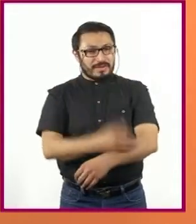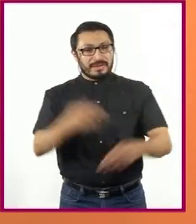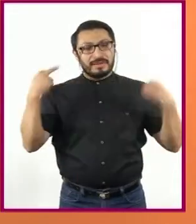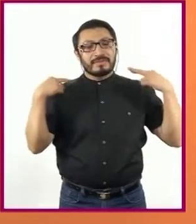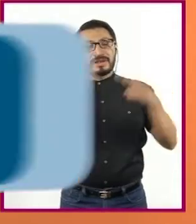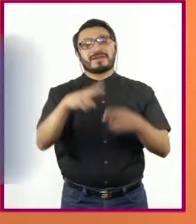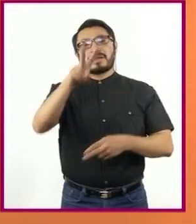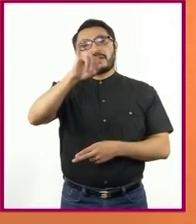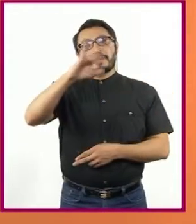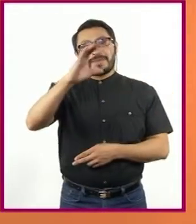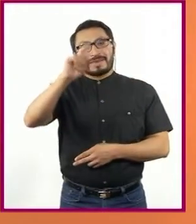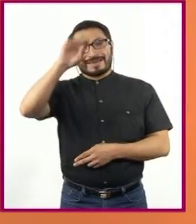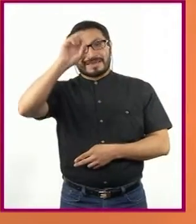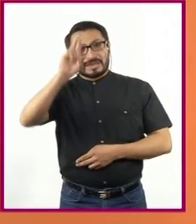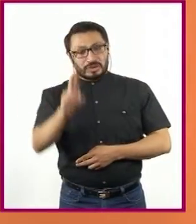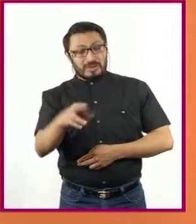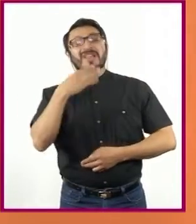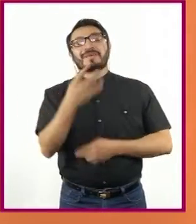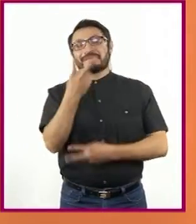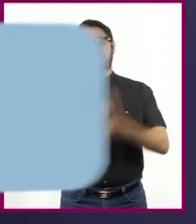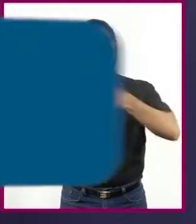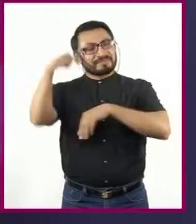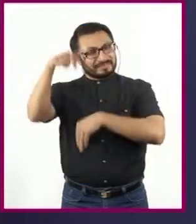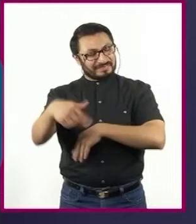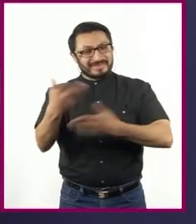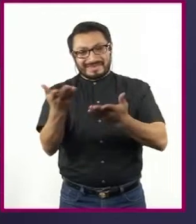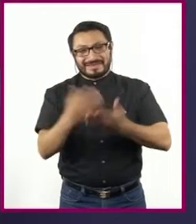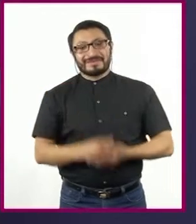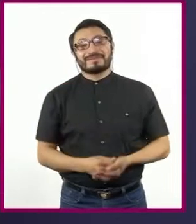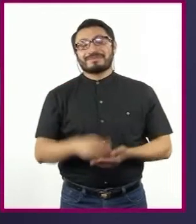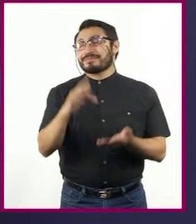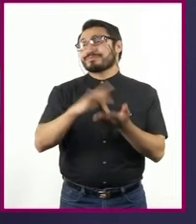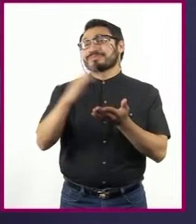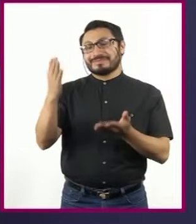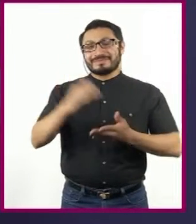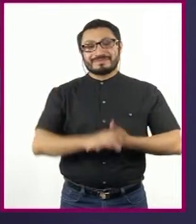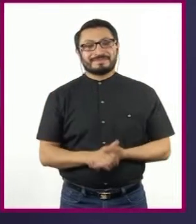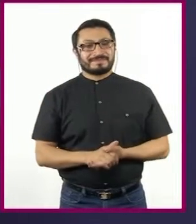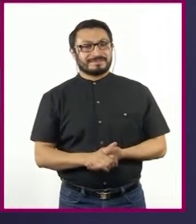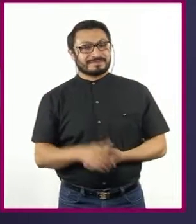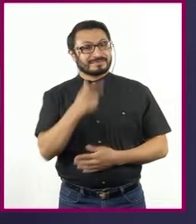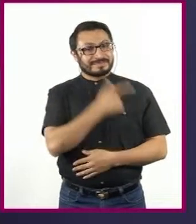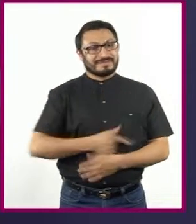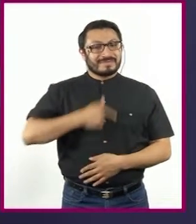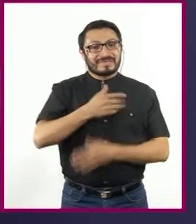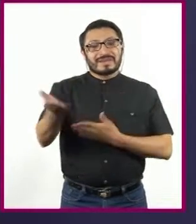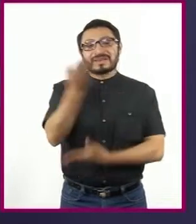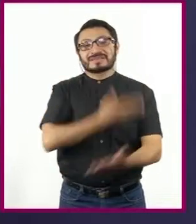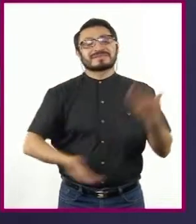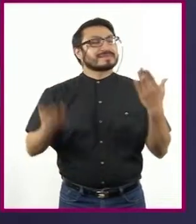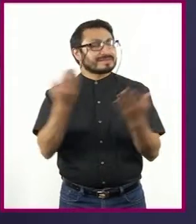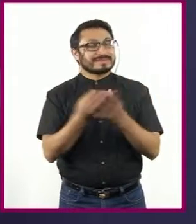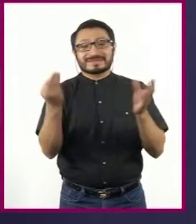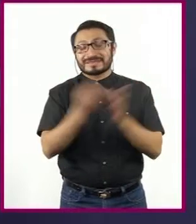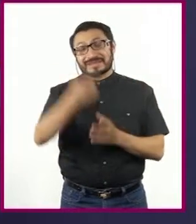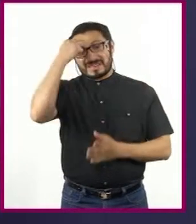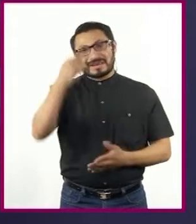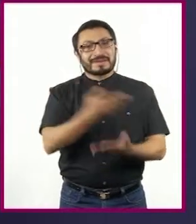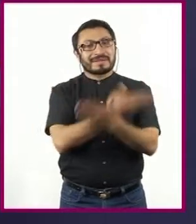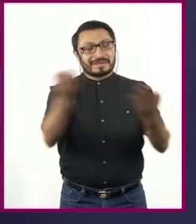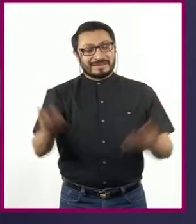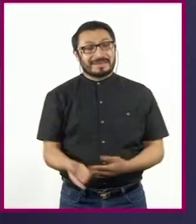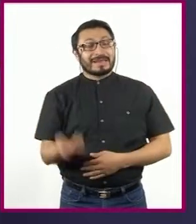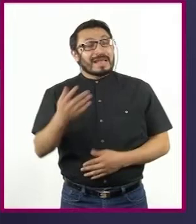Jesús Barabata Villasana. Bienvenido, maestro. Gracias, Leslie. Es un gusto compartir esta sesión para ustedes y